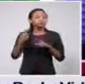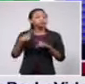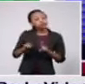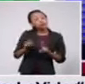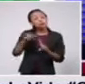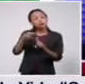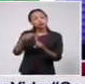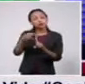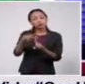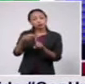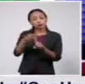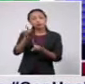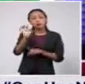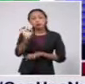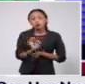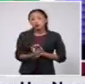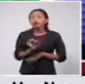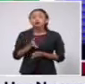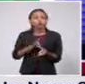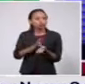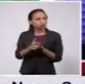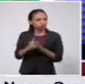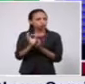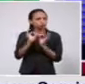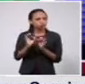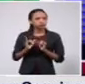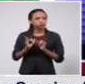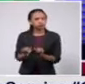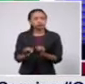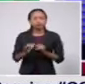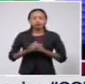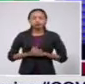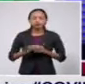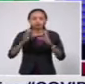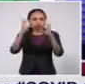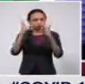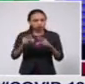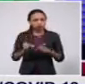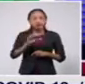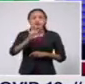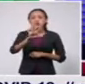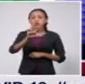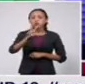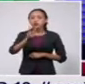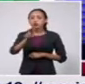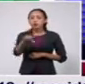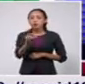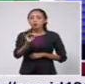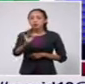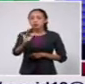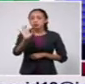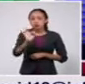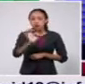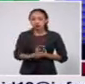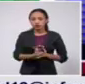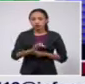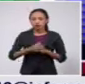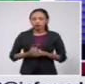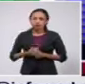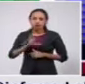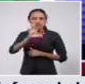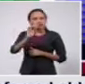Este es un % que se mantiene ahí. En el acumulado es el 52,7%, entre un 50 a